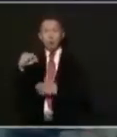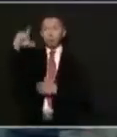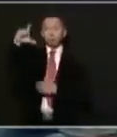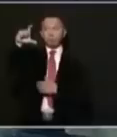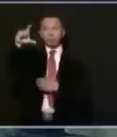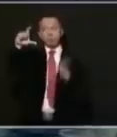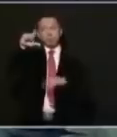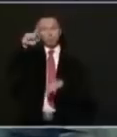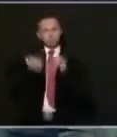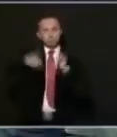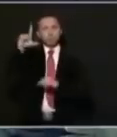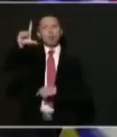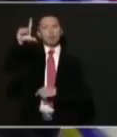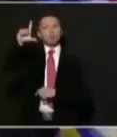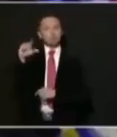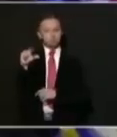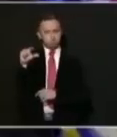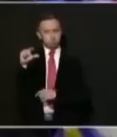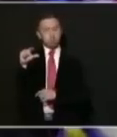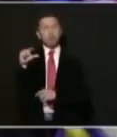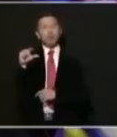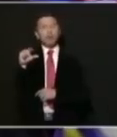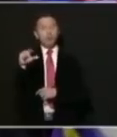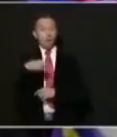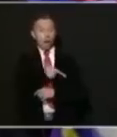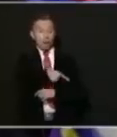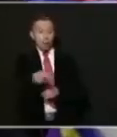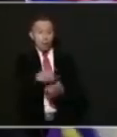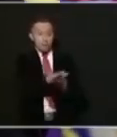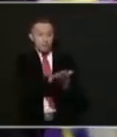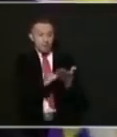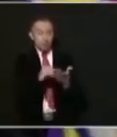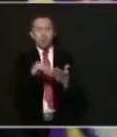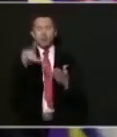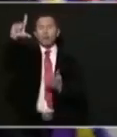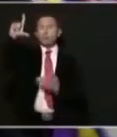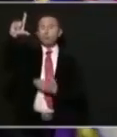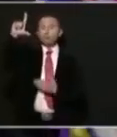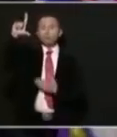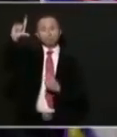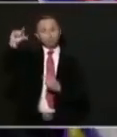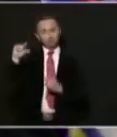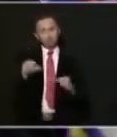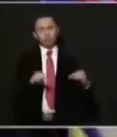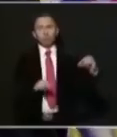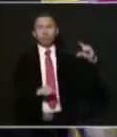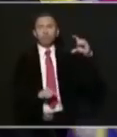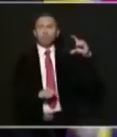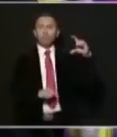los sueldos de los de abajo. ¡Arriba los de abajo!